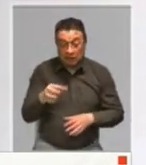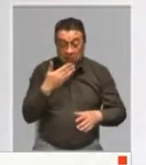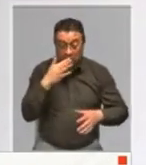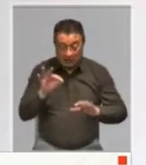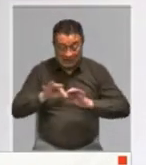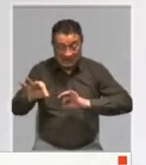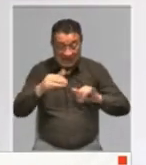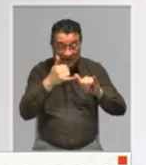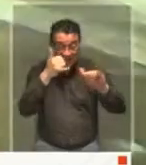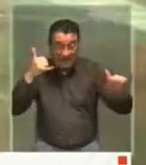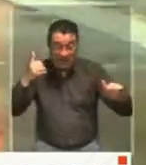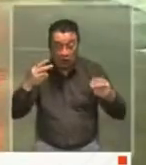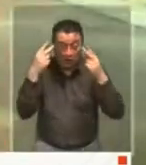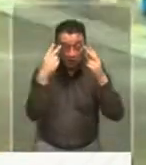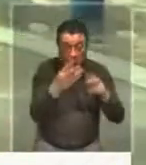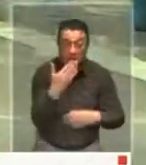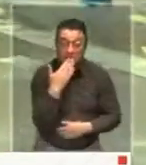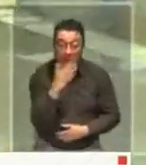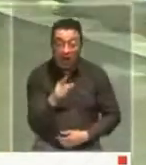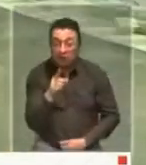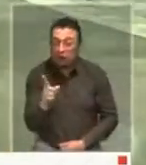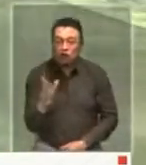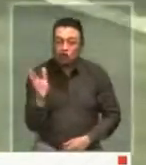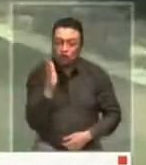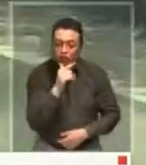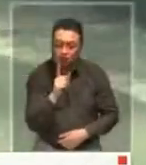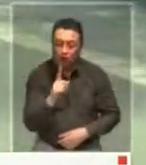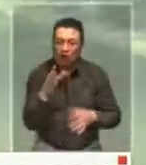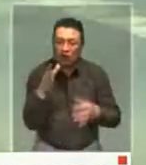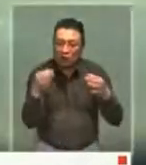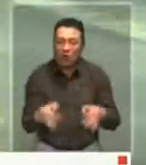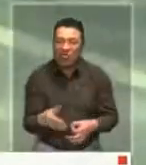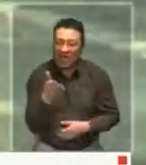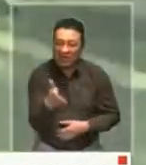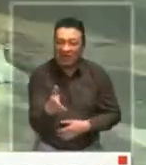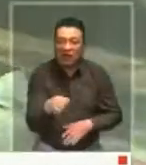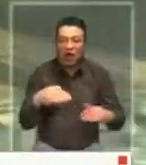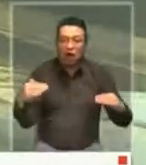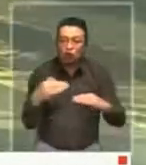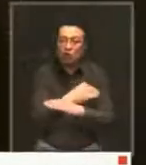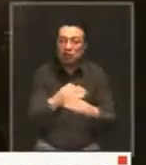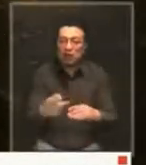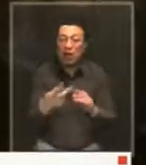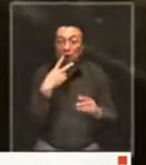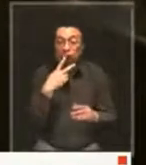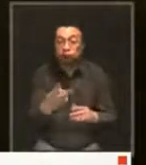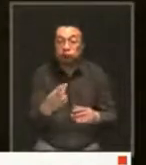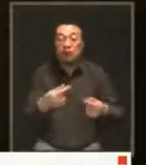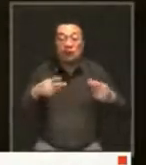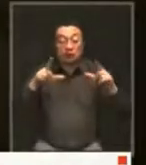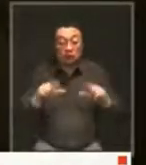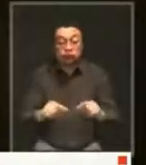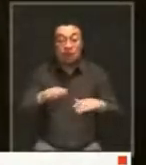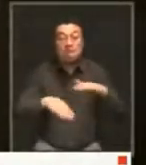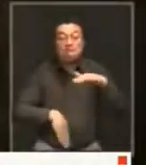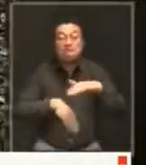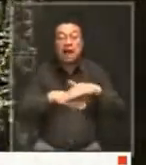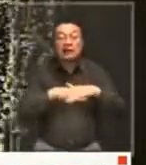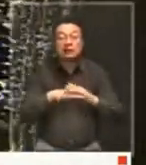en transportes experto, no es seguro usar la autopista. Una muestra de ello es que se rebajó la velocidad máxima